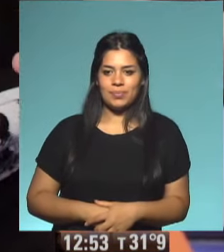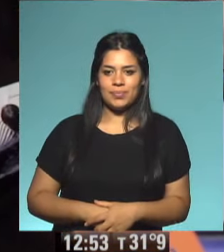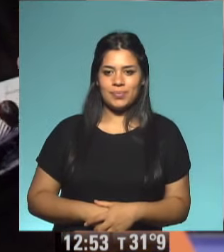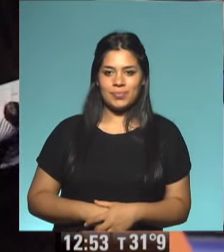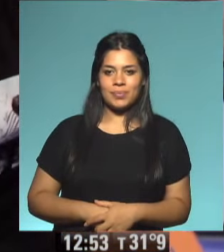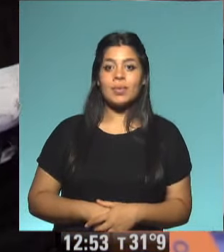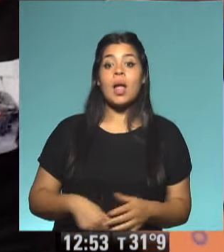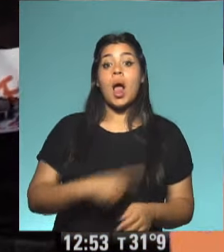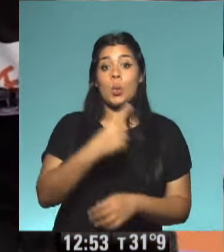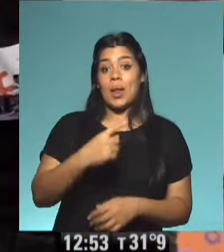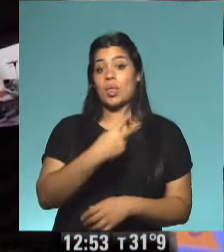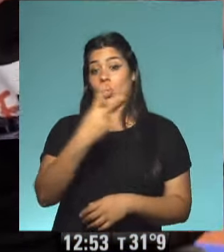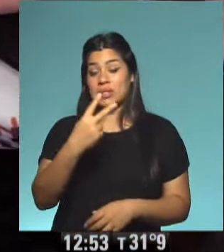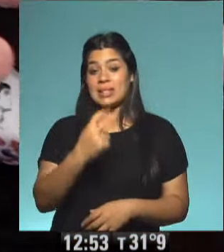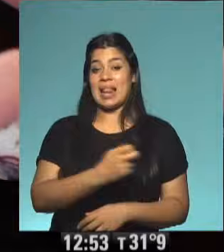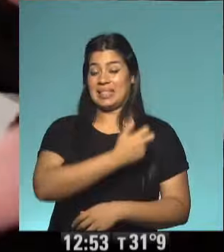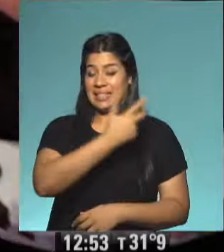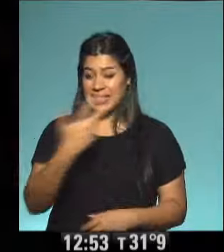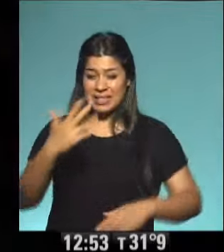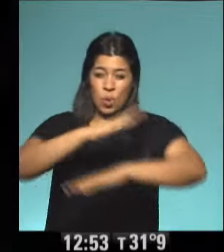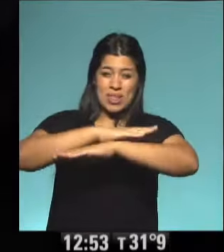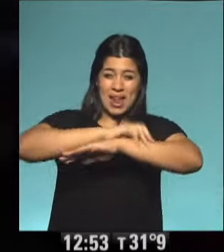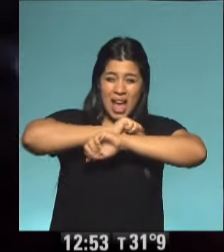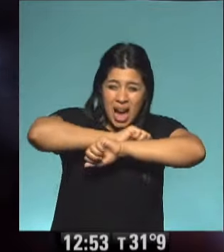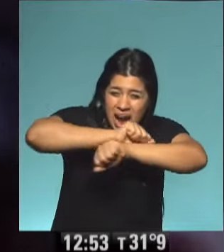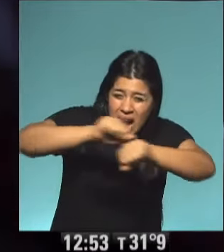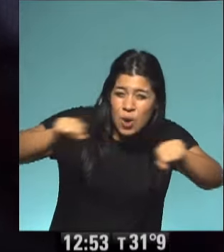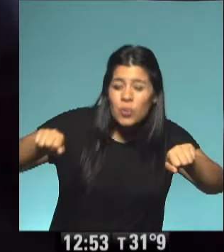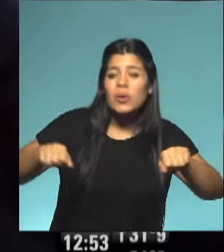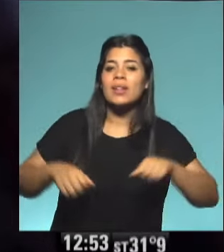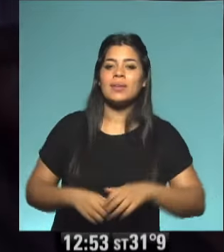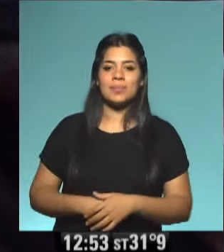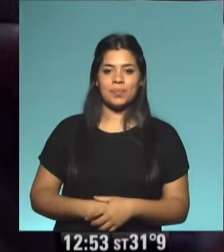¡A la dos! ¡Y a la tres! ¡Abrimos la ventana!